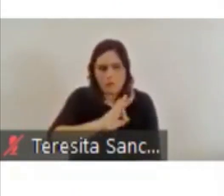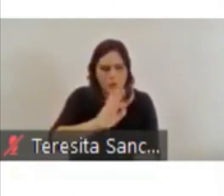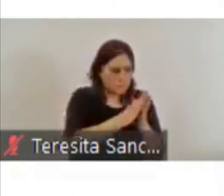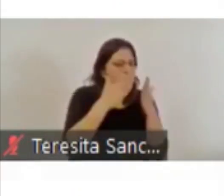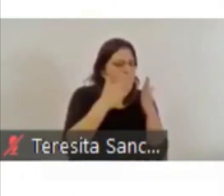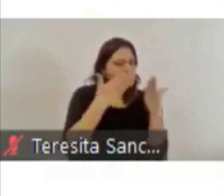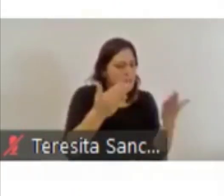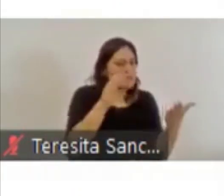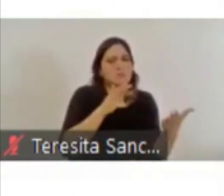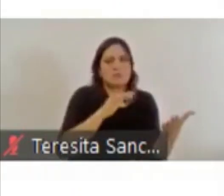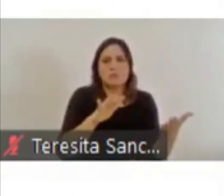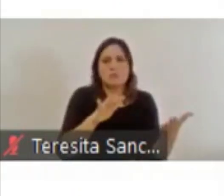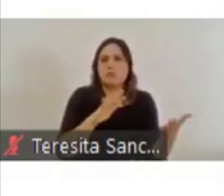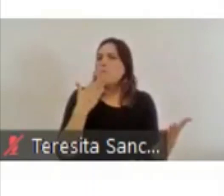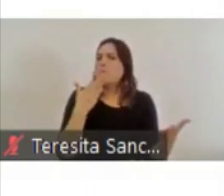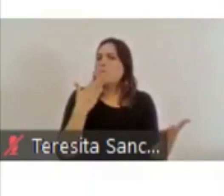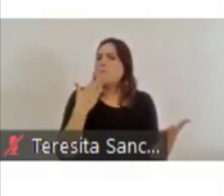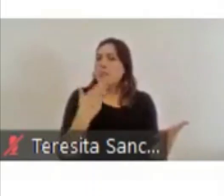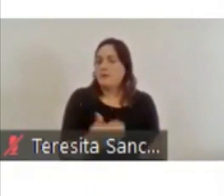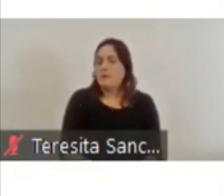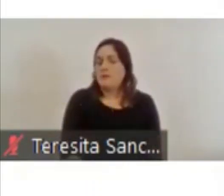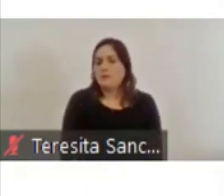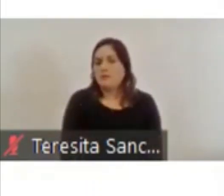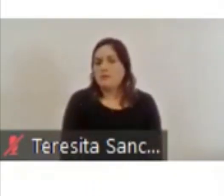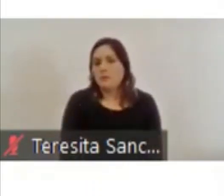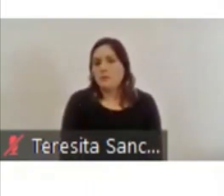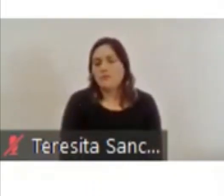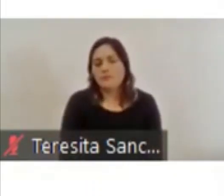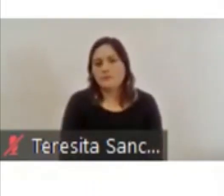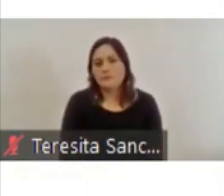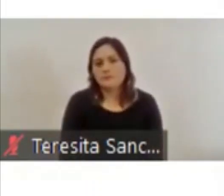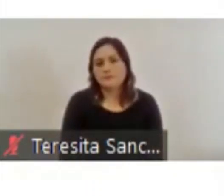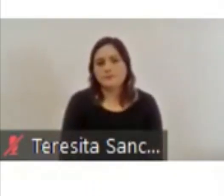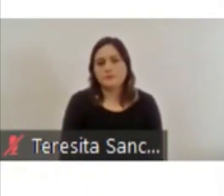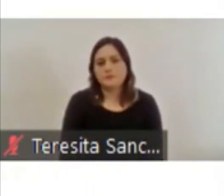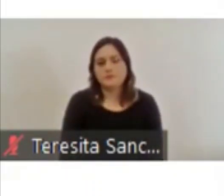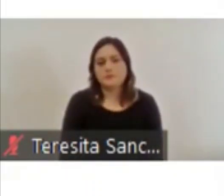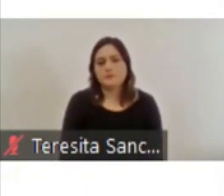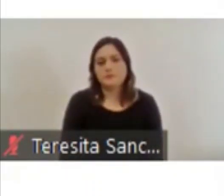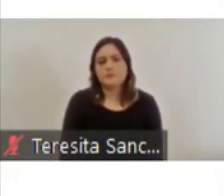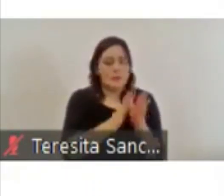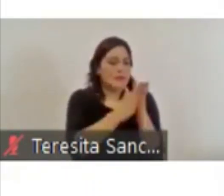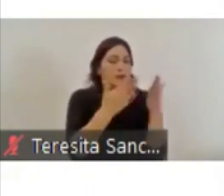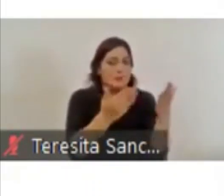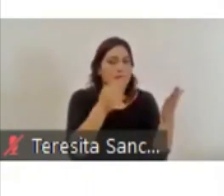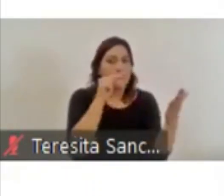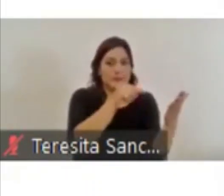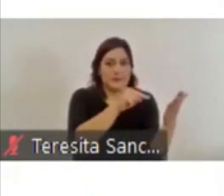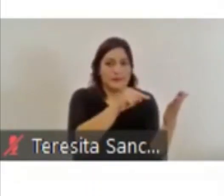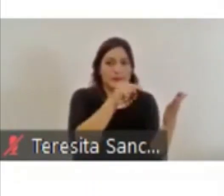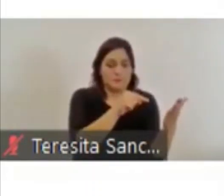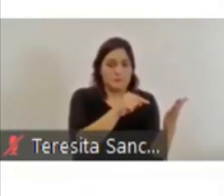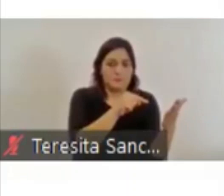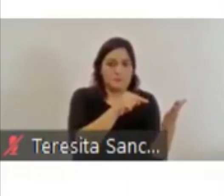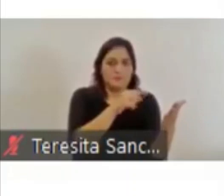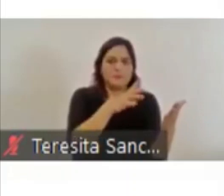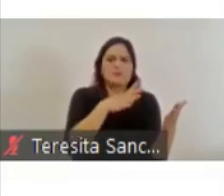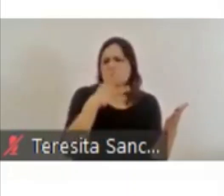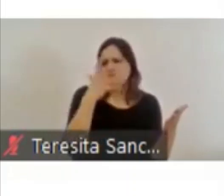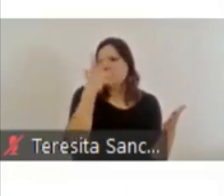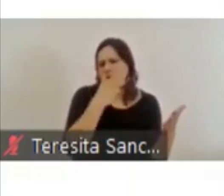y que pueda ser de utilidad para ellos. El manual, les digo, la verdad es que está